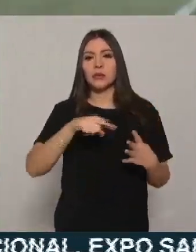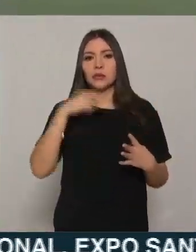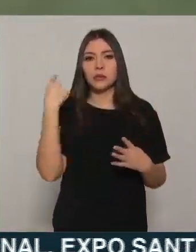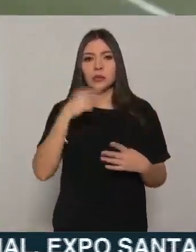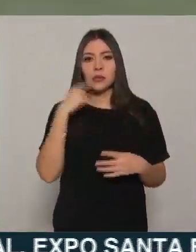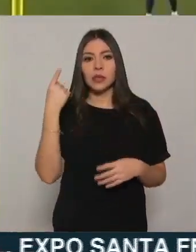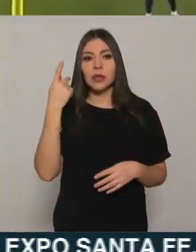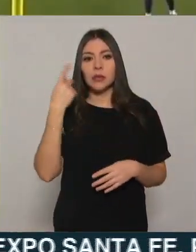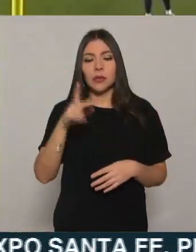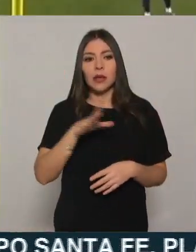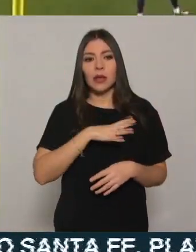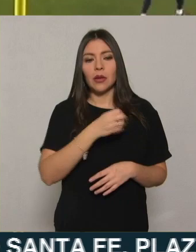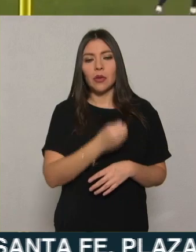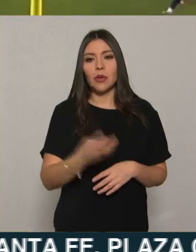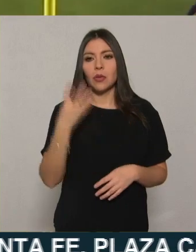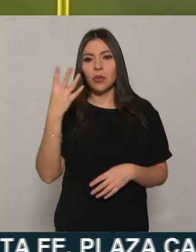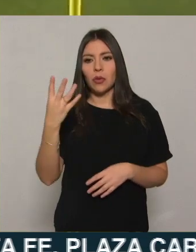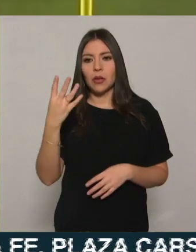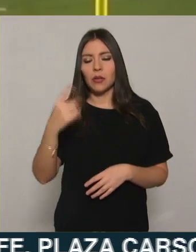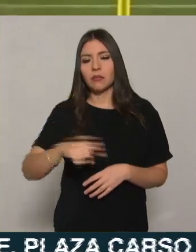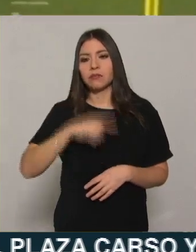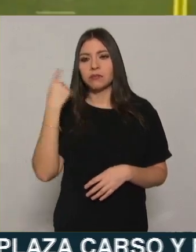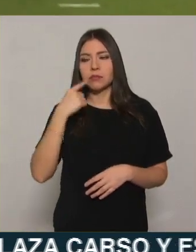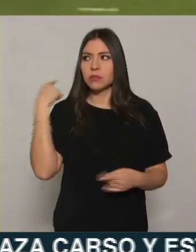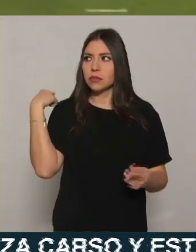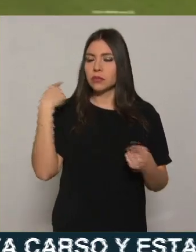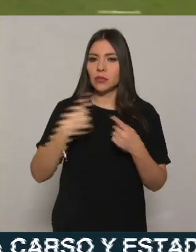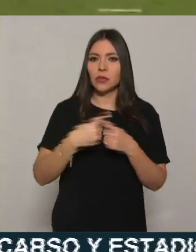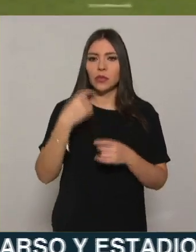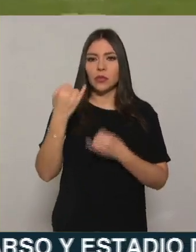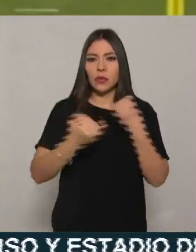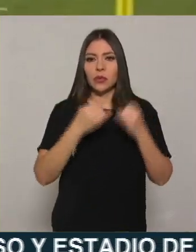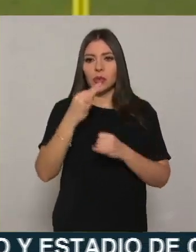aunque acumula 4 derrotas en los últimos 6 juegos.